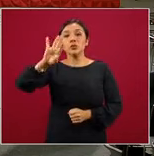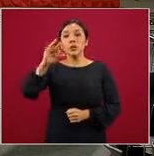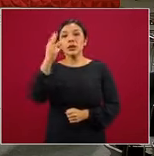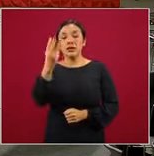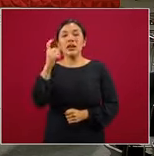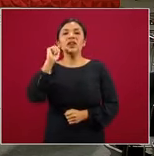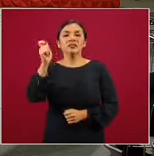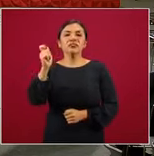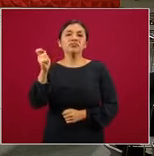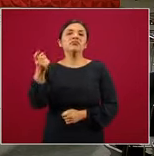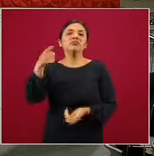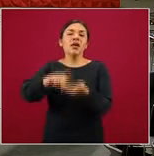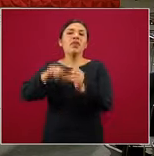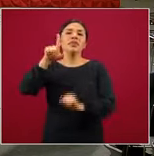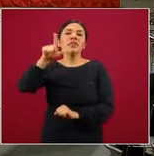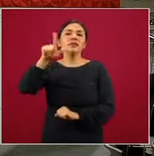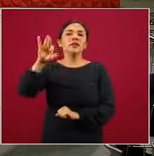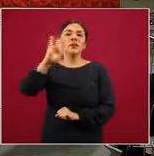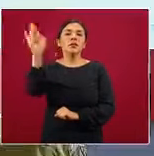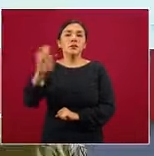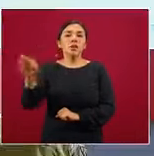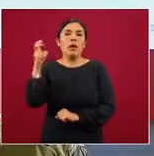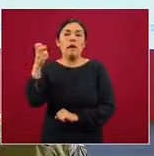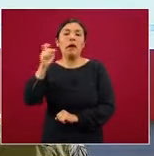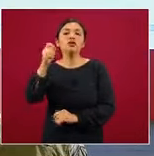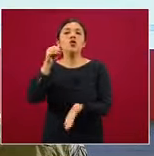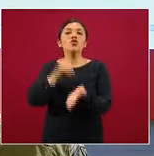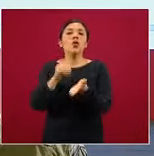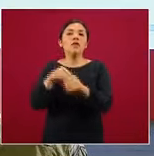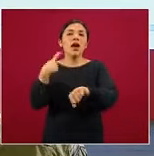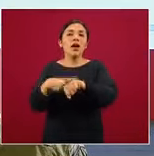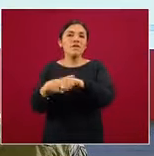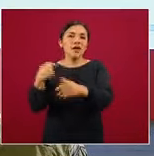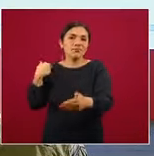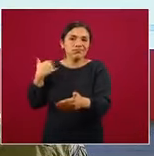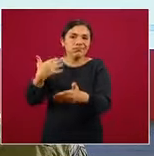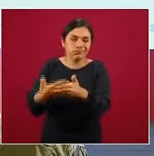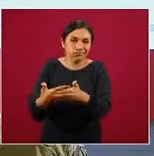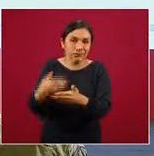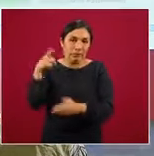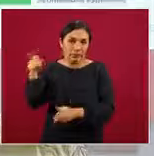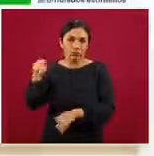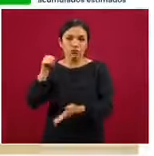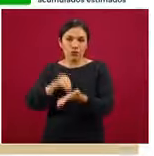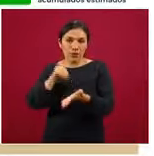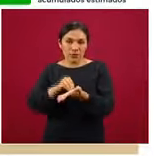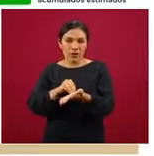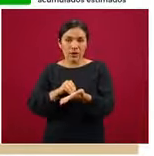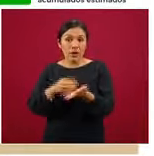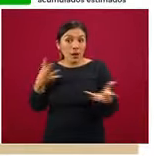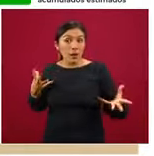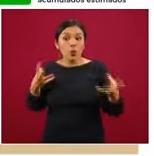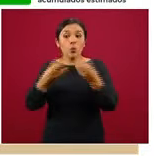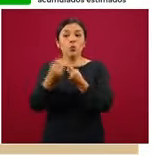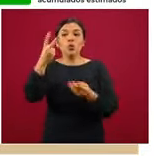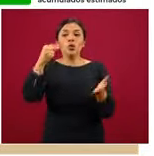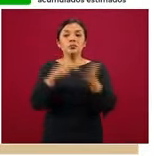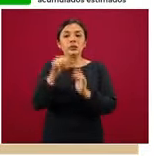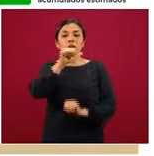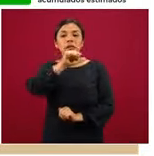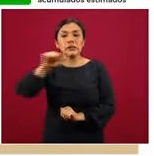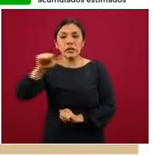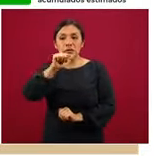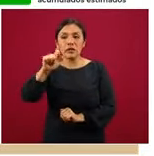543, que representan el 17%, es la parte activa de la epidemia. Es la parte activa. El conjunto,